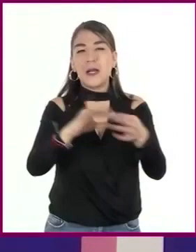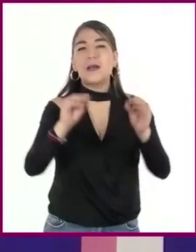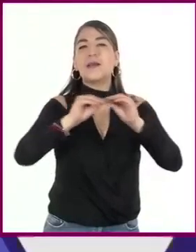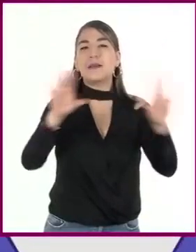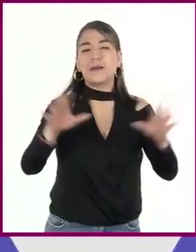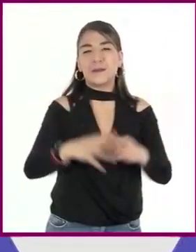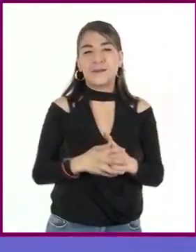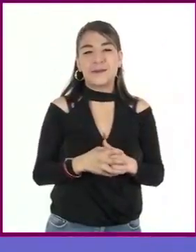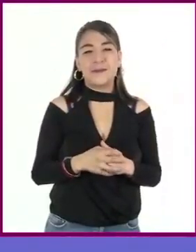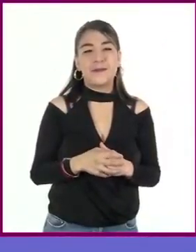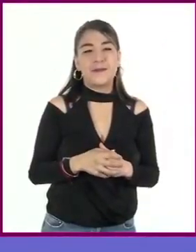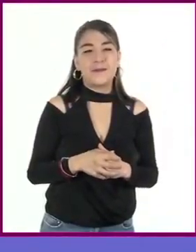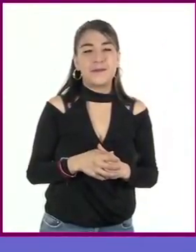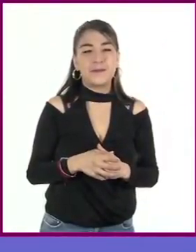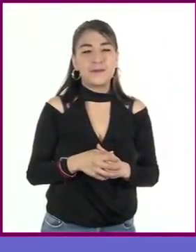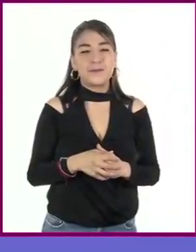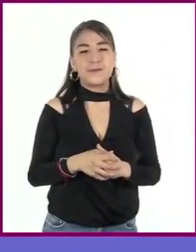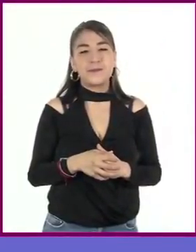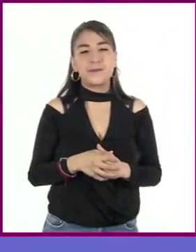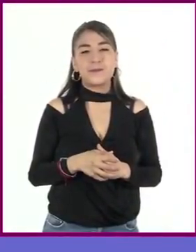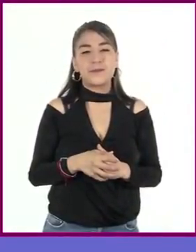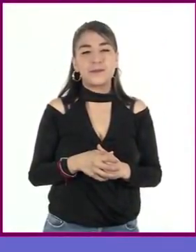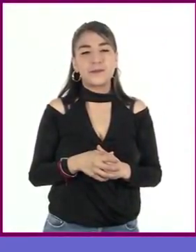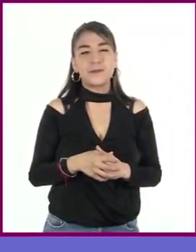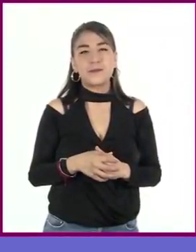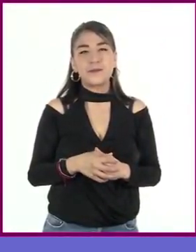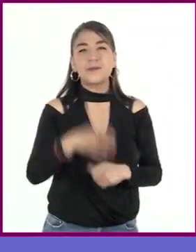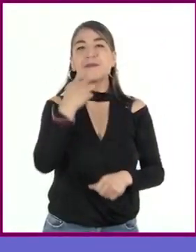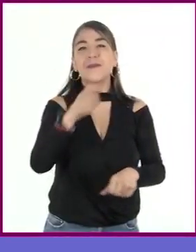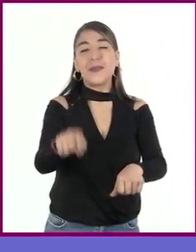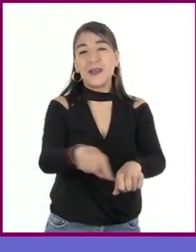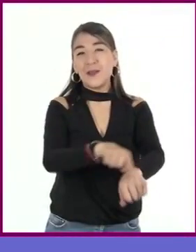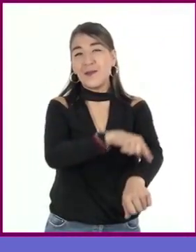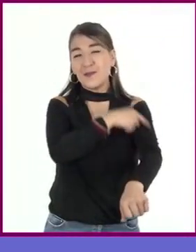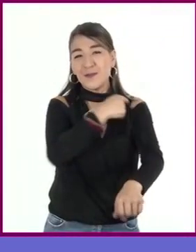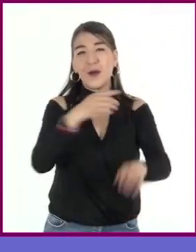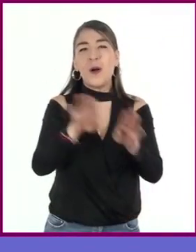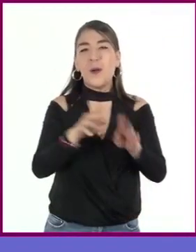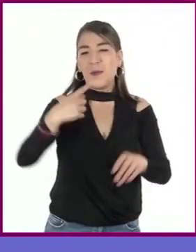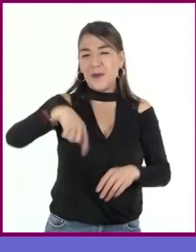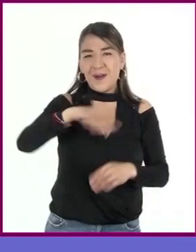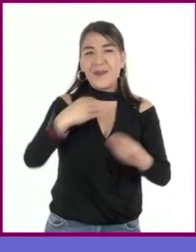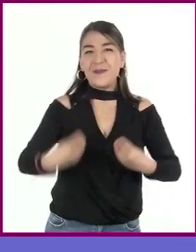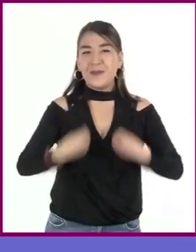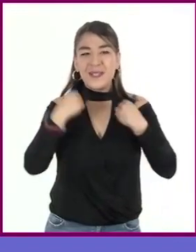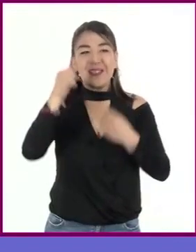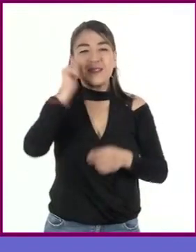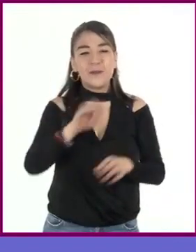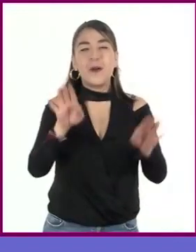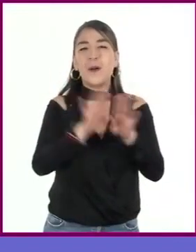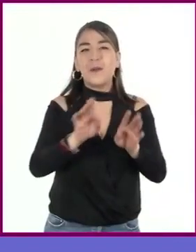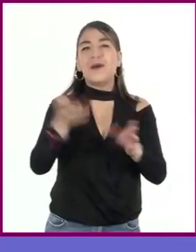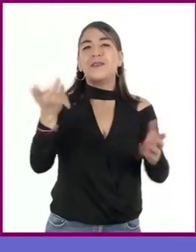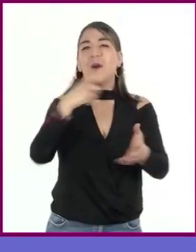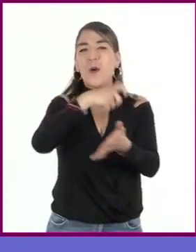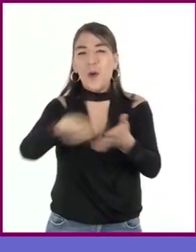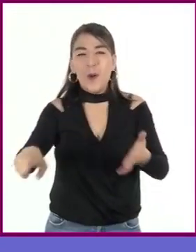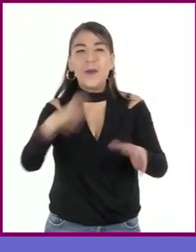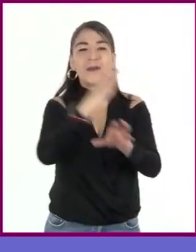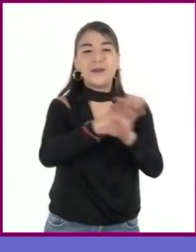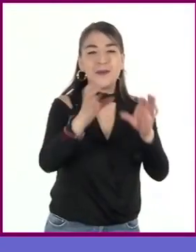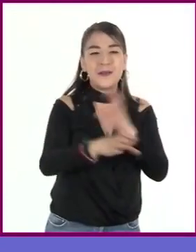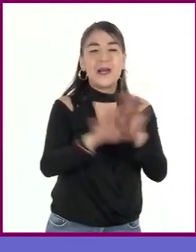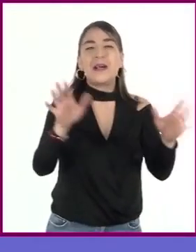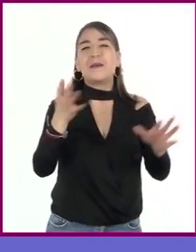claridad. A lo largo de nuestra vida, realizamos diversas transacciones comerciales. Derivado de ellas, recibimos